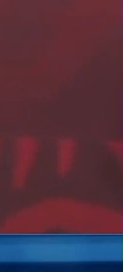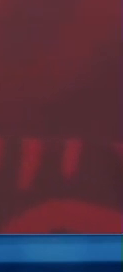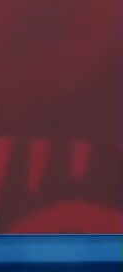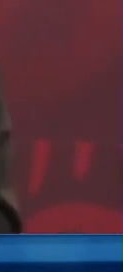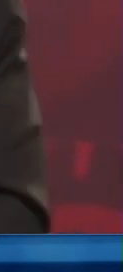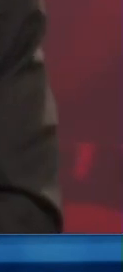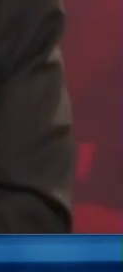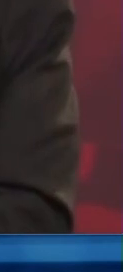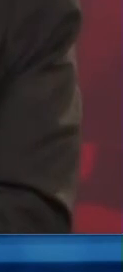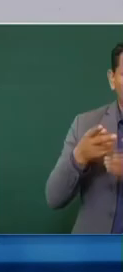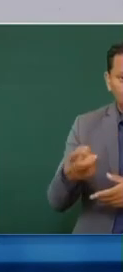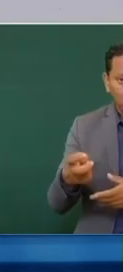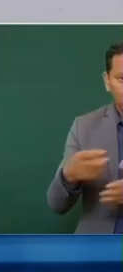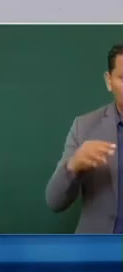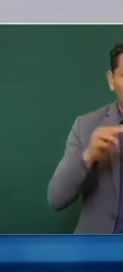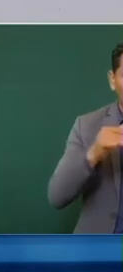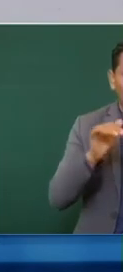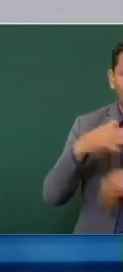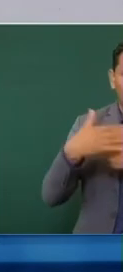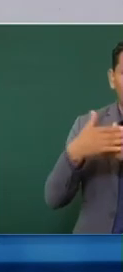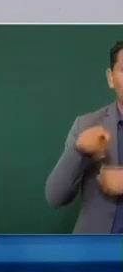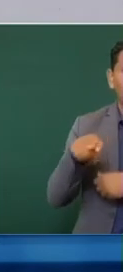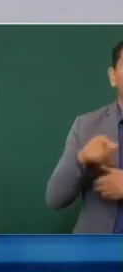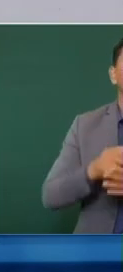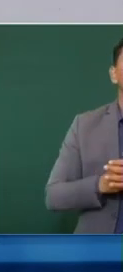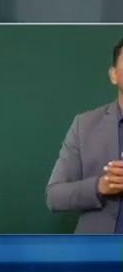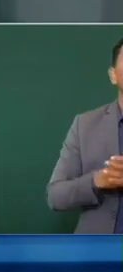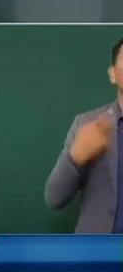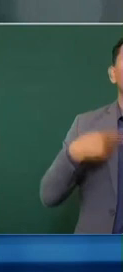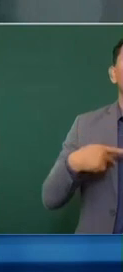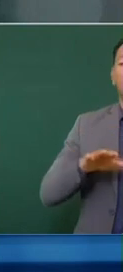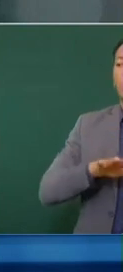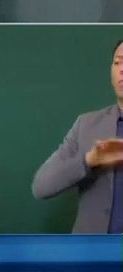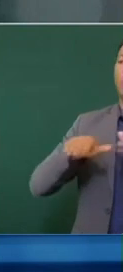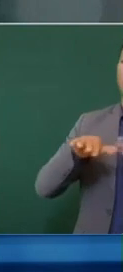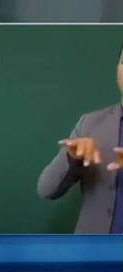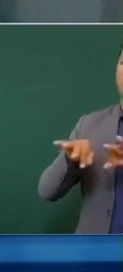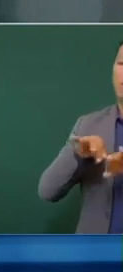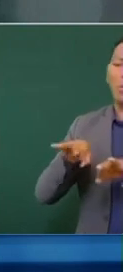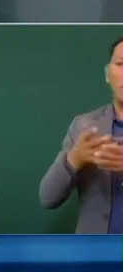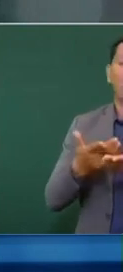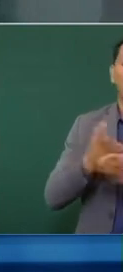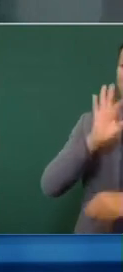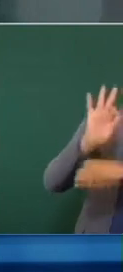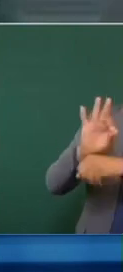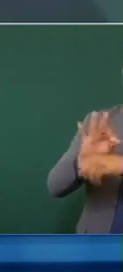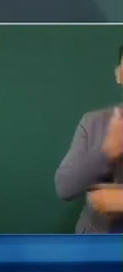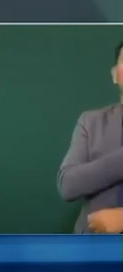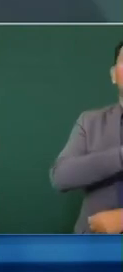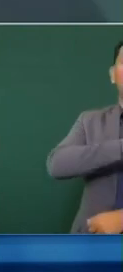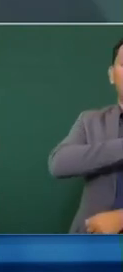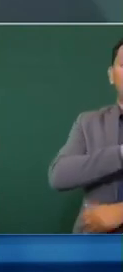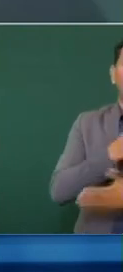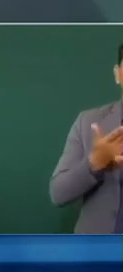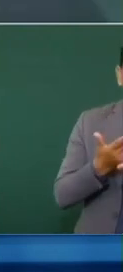Entonces, no es interés de la administración Biden luchar contra el narcotráfico, porque, reitero, el narcotráfico, si